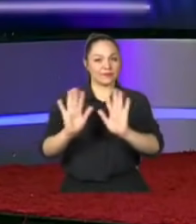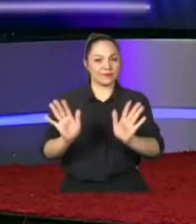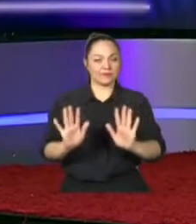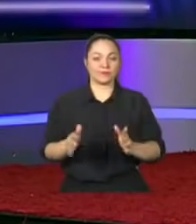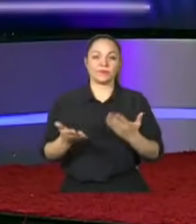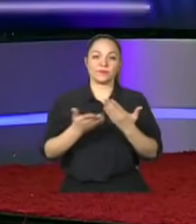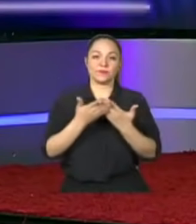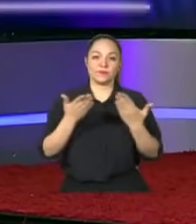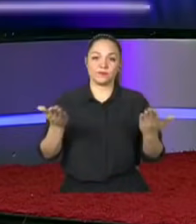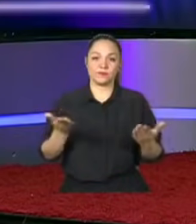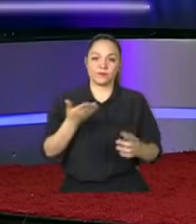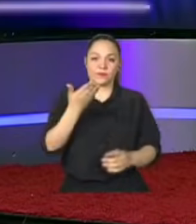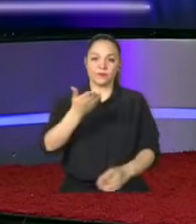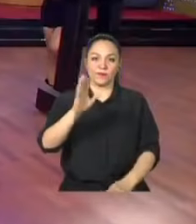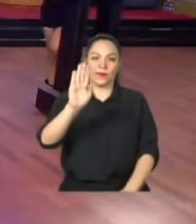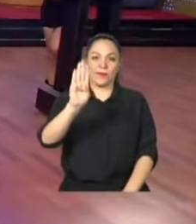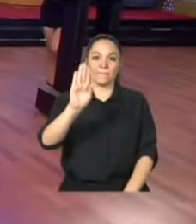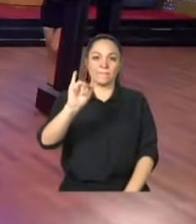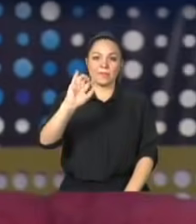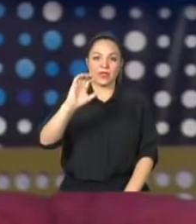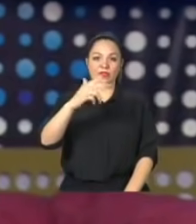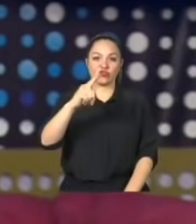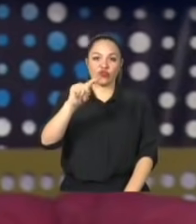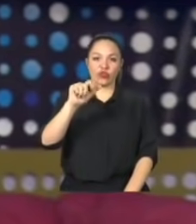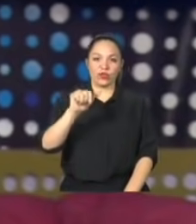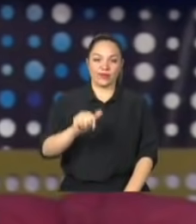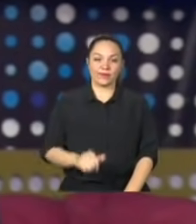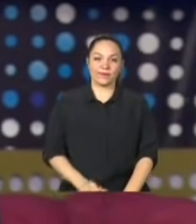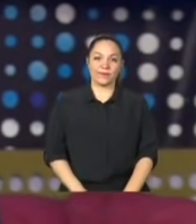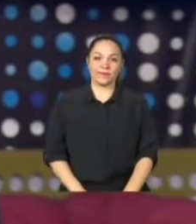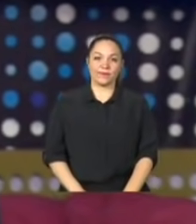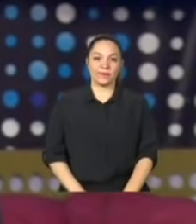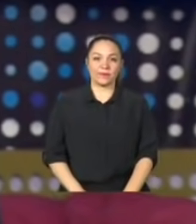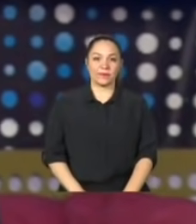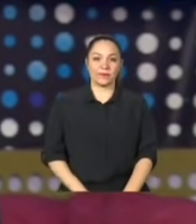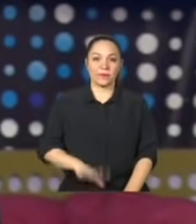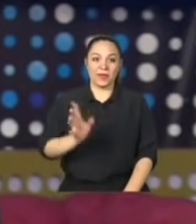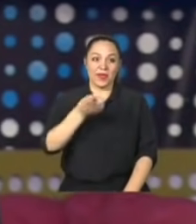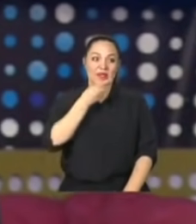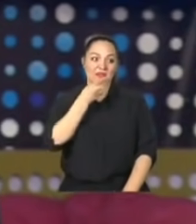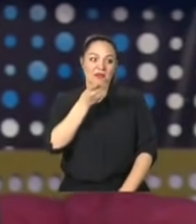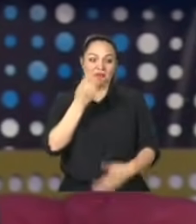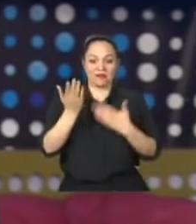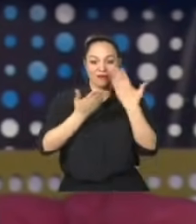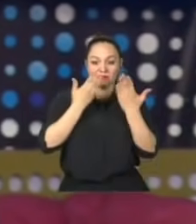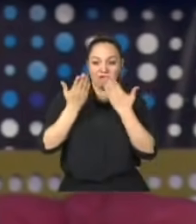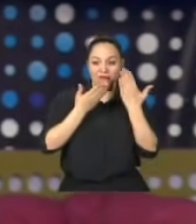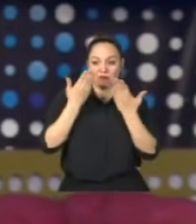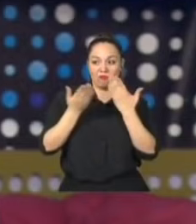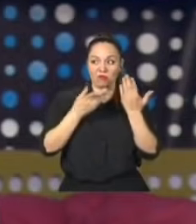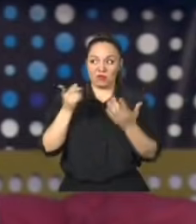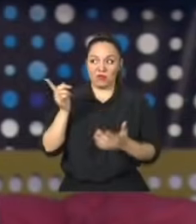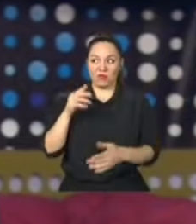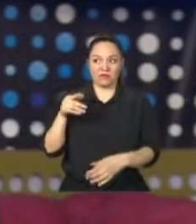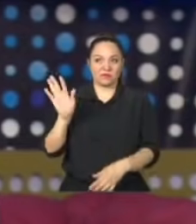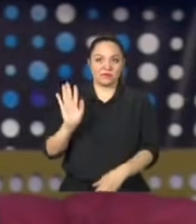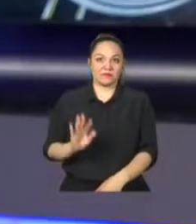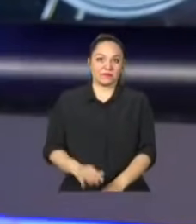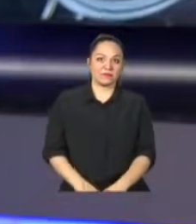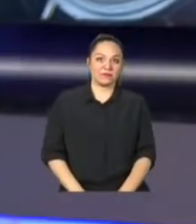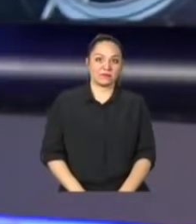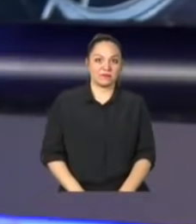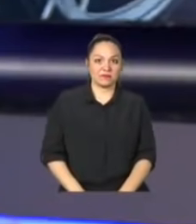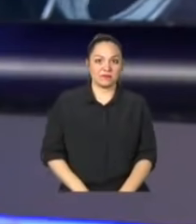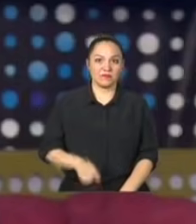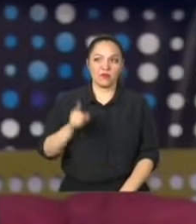Ahora estoy con la Big Chota, 30 segundos. Qué fácil es tú decir que estás estudiado diciendo que le abriste el concierto a John Sebastian. Hombre, chapol. Que